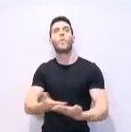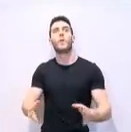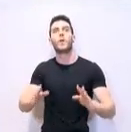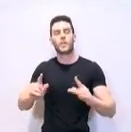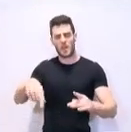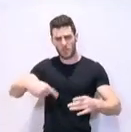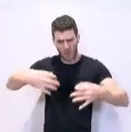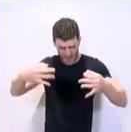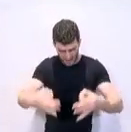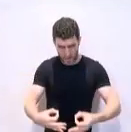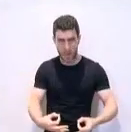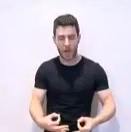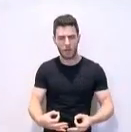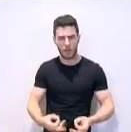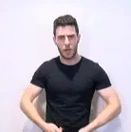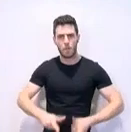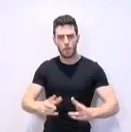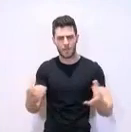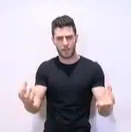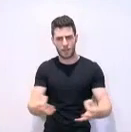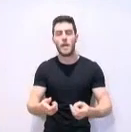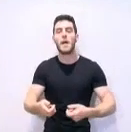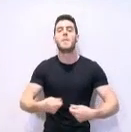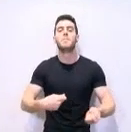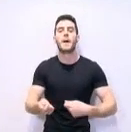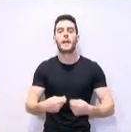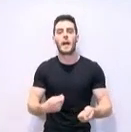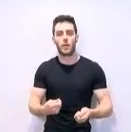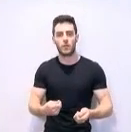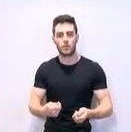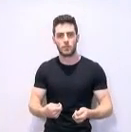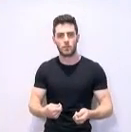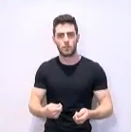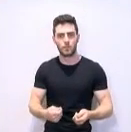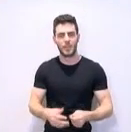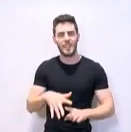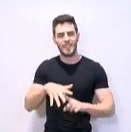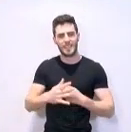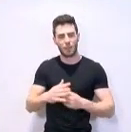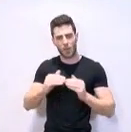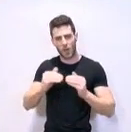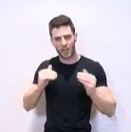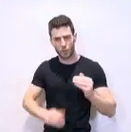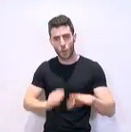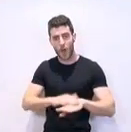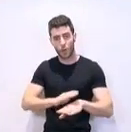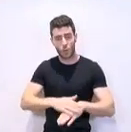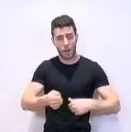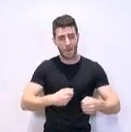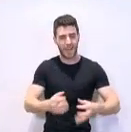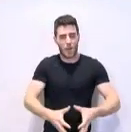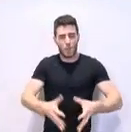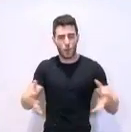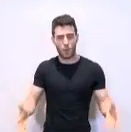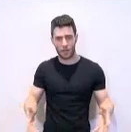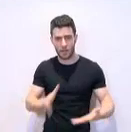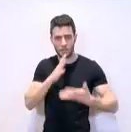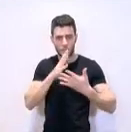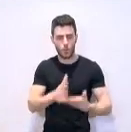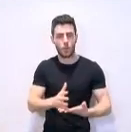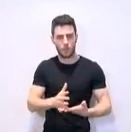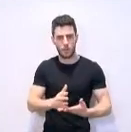verdad permiten que el mercado cause unas situaciones de desigualdad tan enormes como las que se